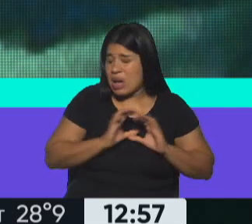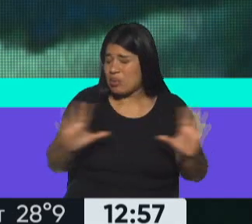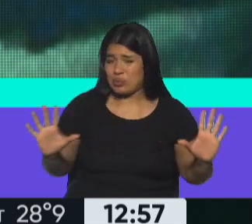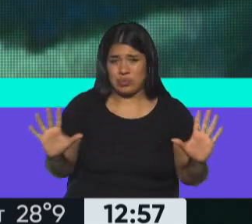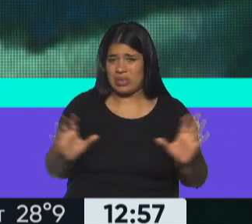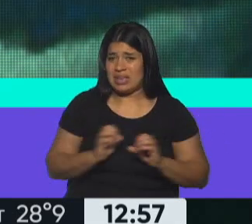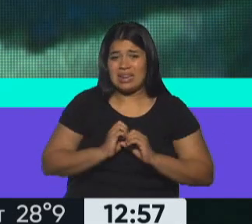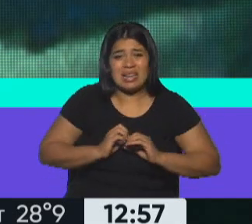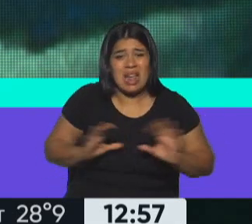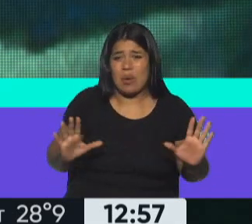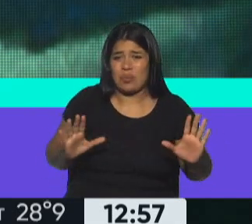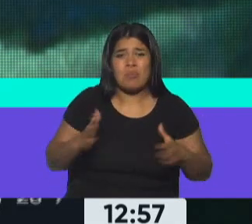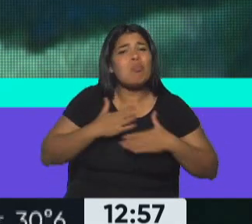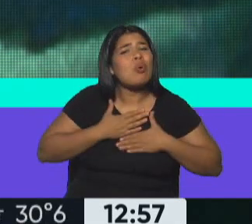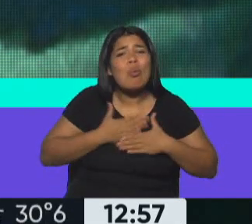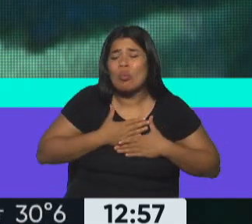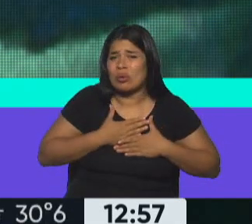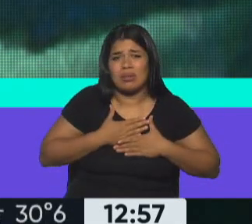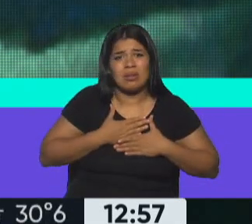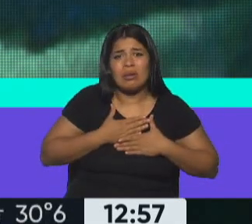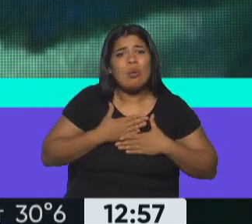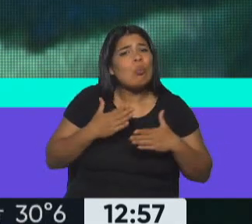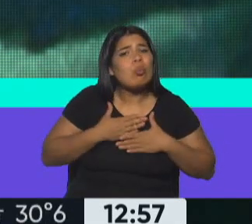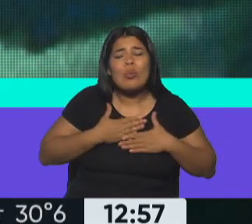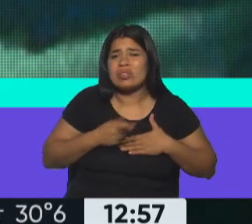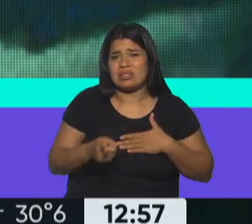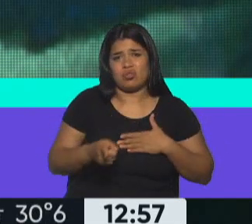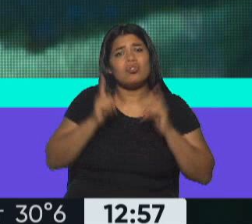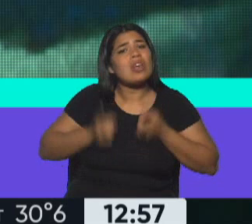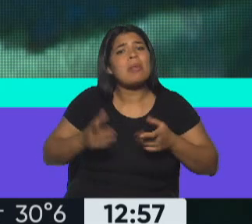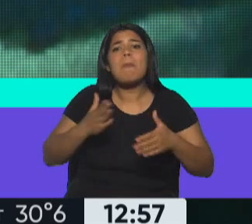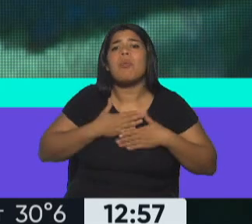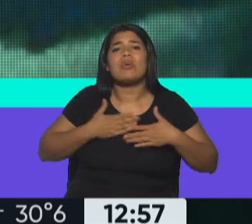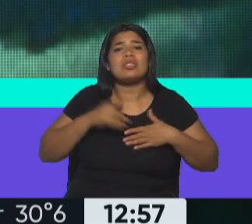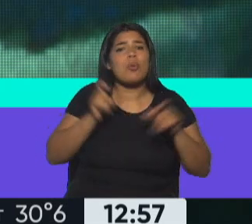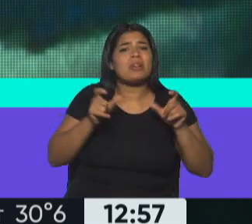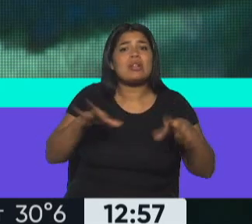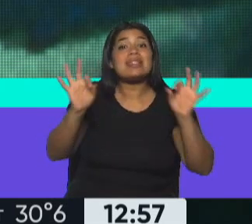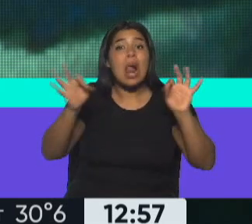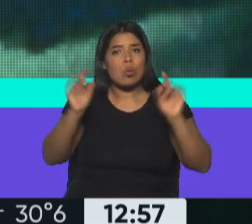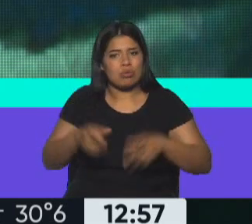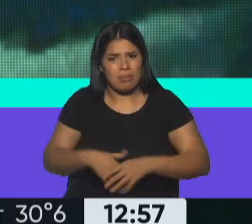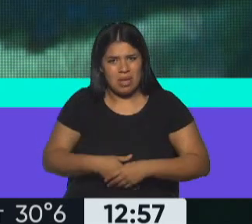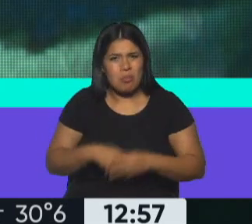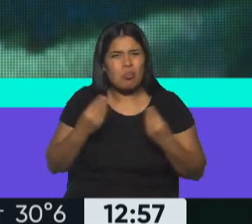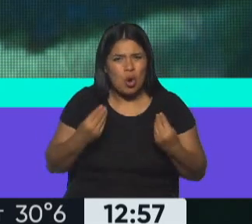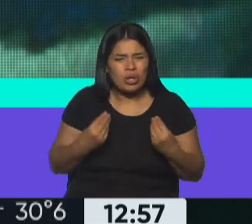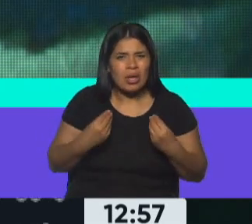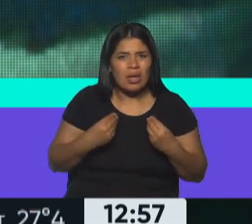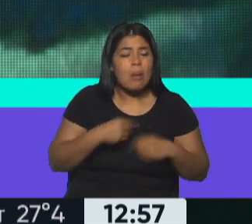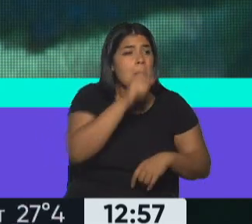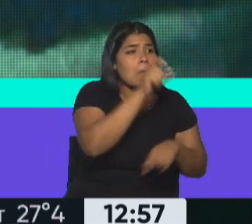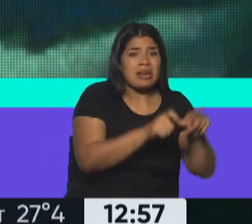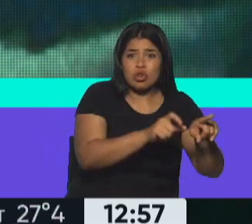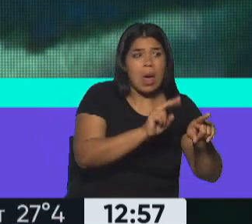ángel y pobre todos los que quedan porque una bala termina con la vida de un joven